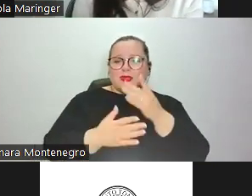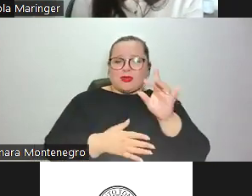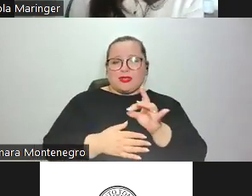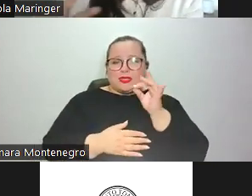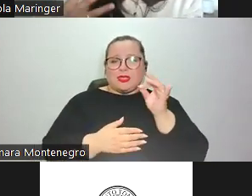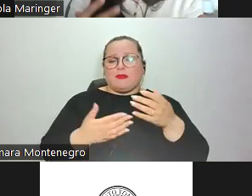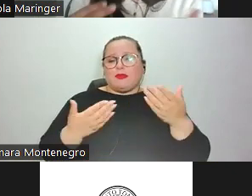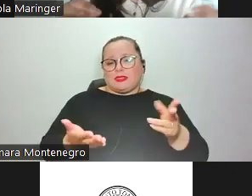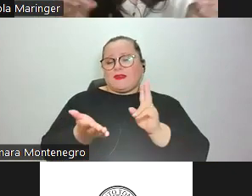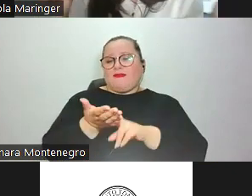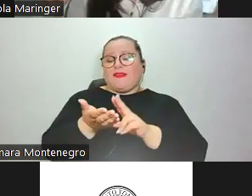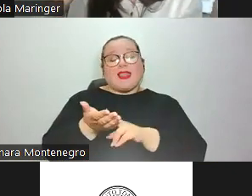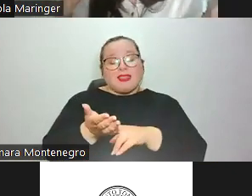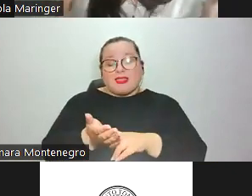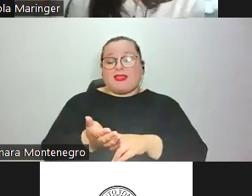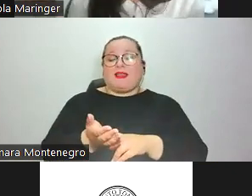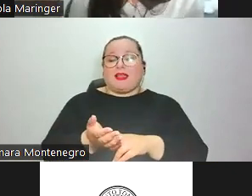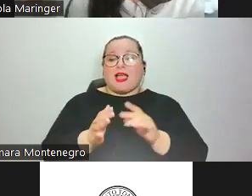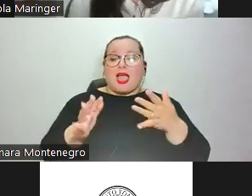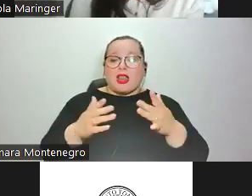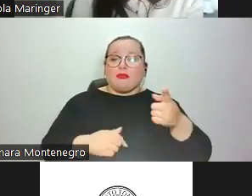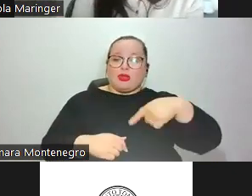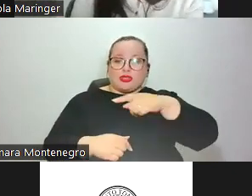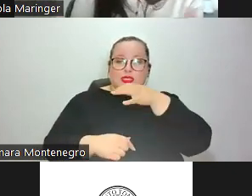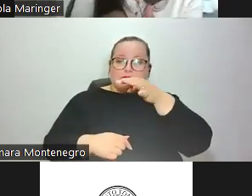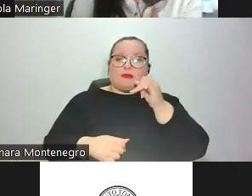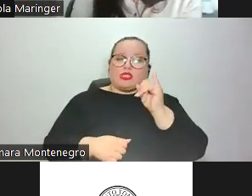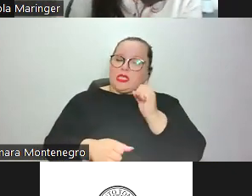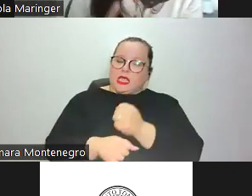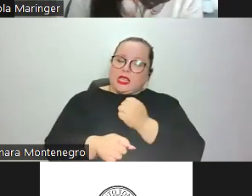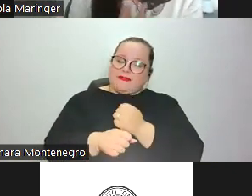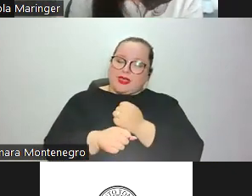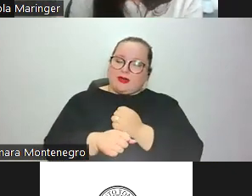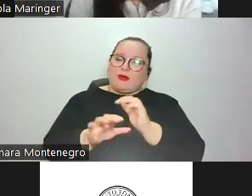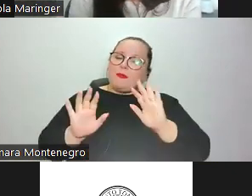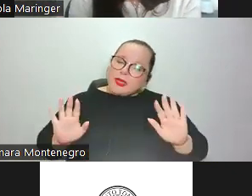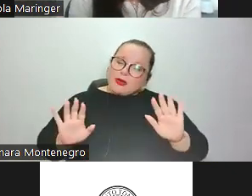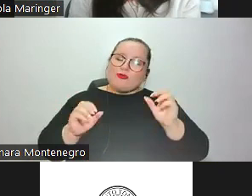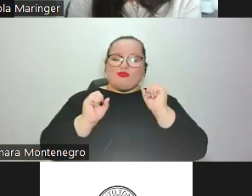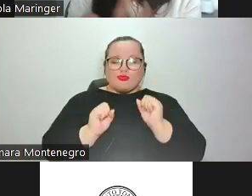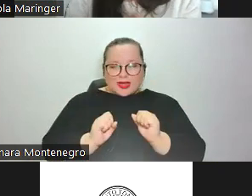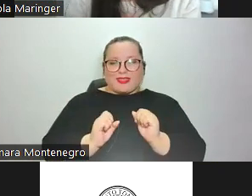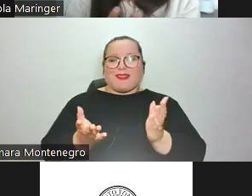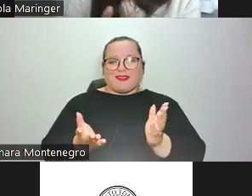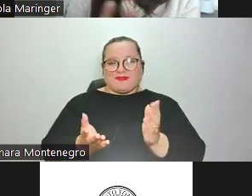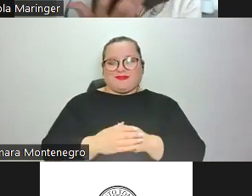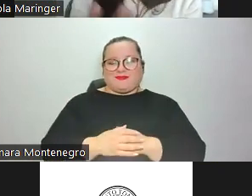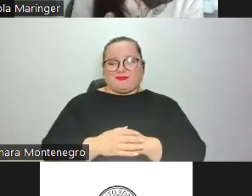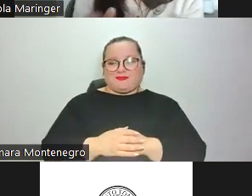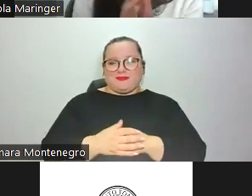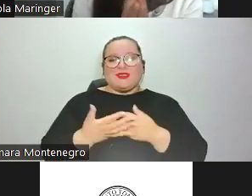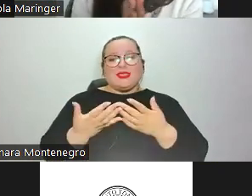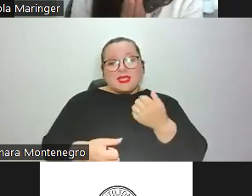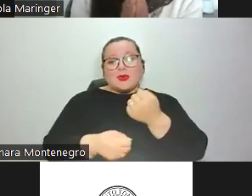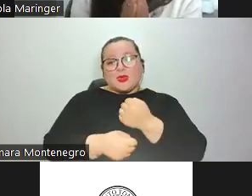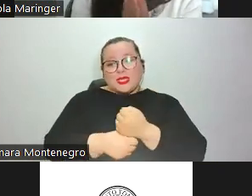que si bien uno dice es trabajo, sí, es trabajo, pero es posible. Y es un trabajo